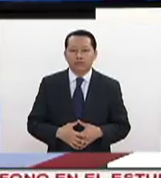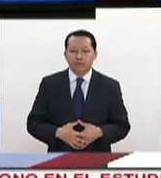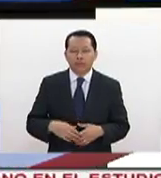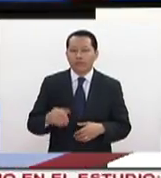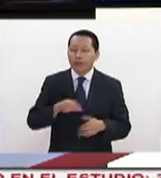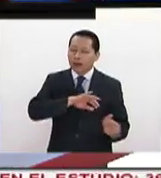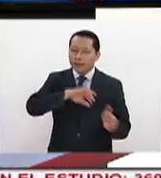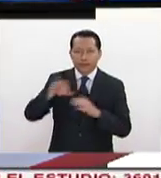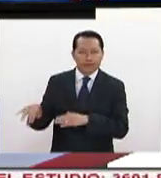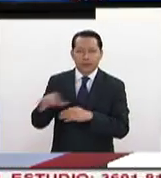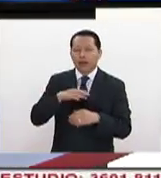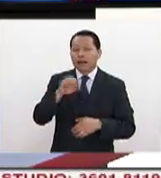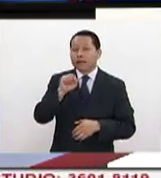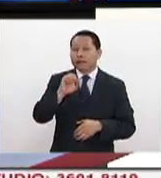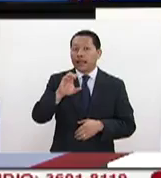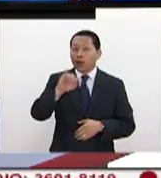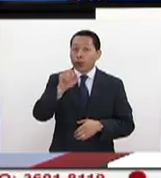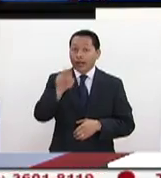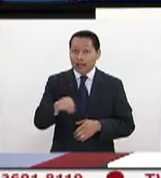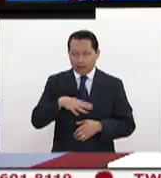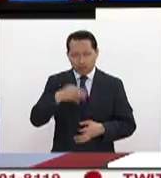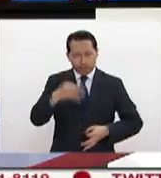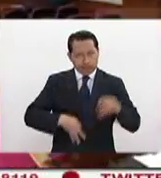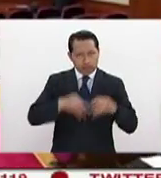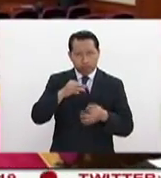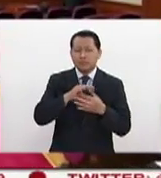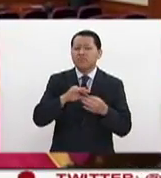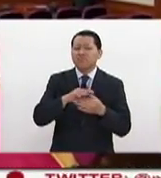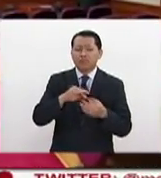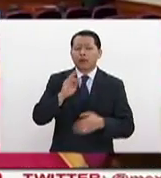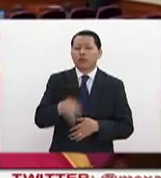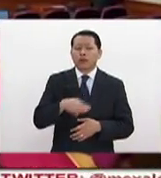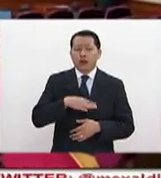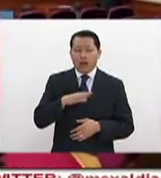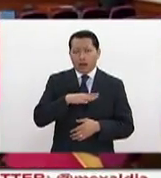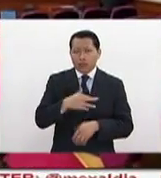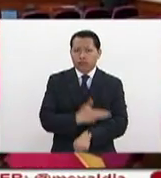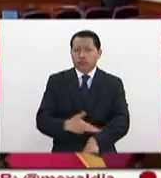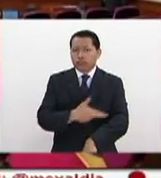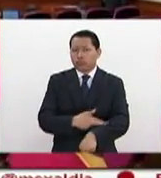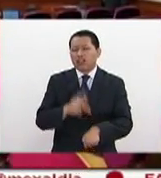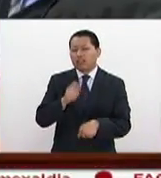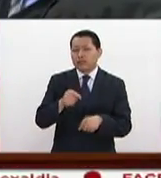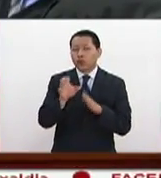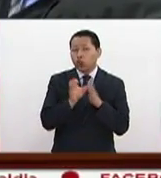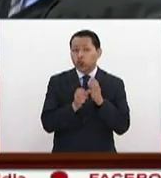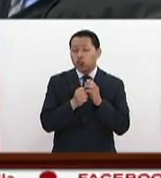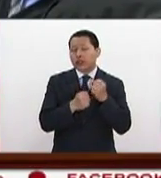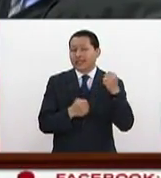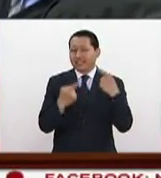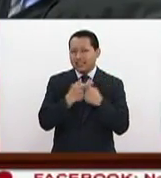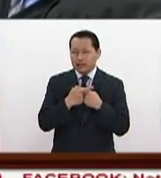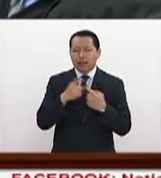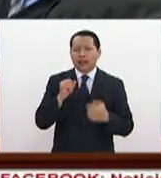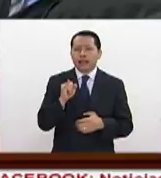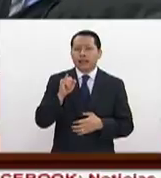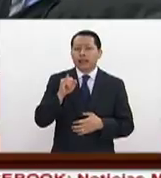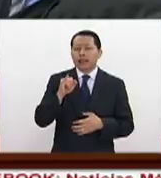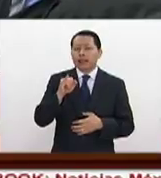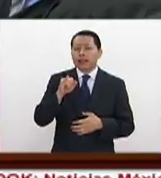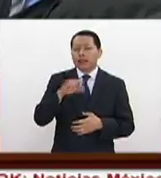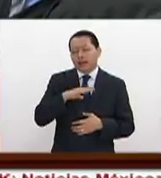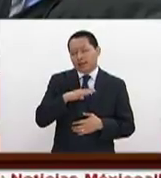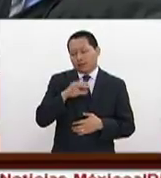En otros asuntos, la Suprema Corte de Justicia de la Nación admitió a trámite las acciones de constitucionalidad del Instituto Nacional de Acceso a